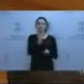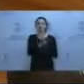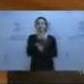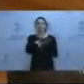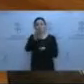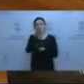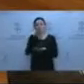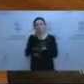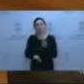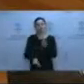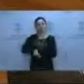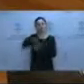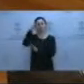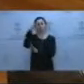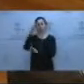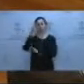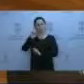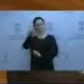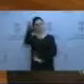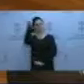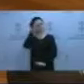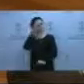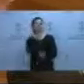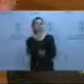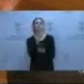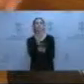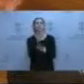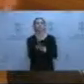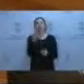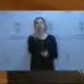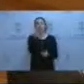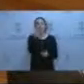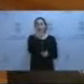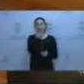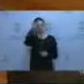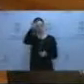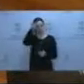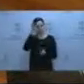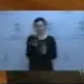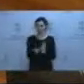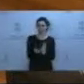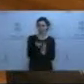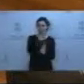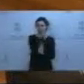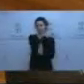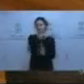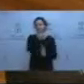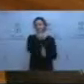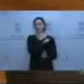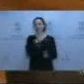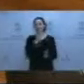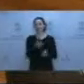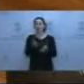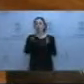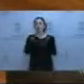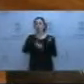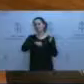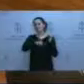esta consejería y en nuestra apuesta por la escuela rural. No conozco precedentes ni en esta comunidad autónoma ni en el Estado